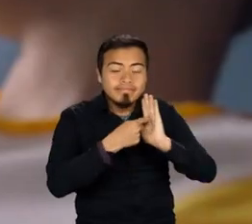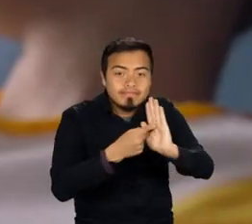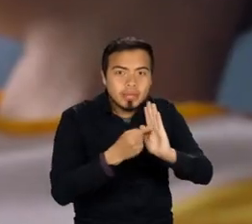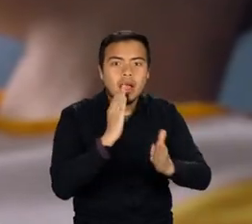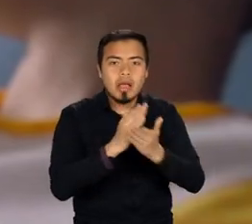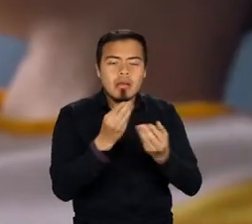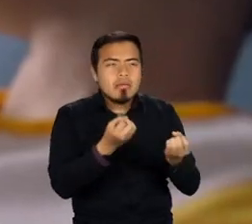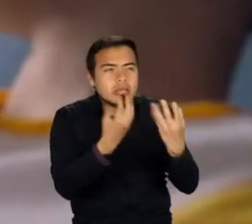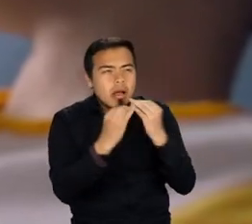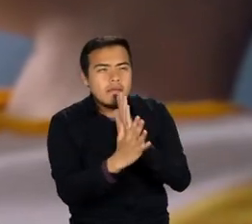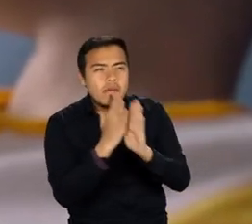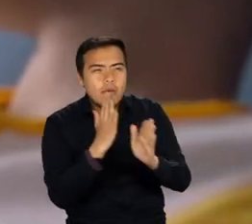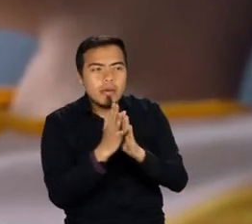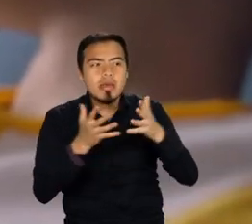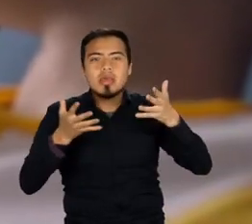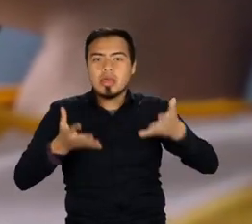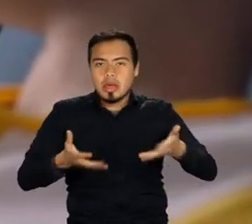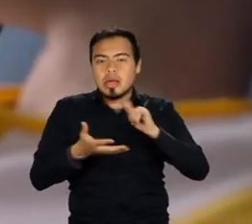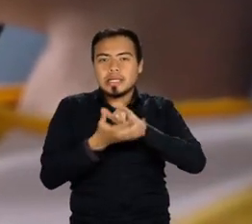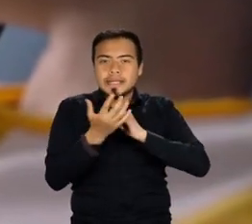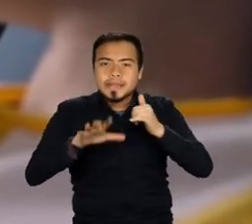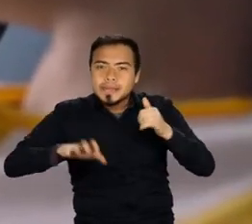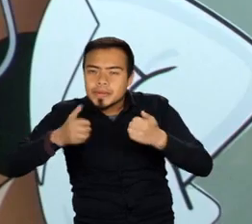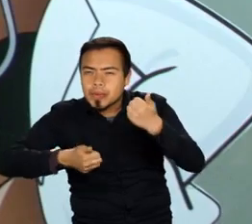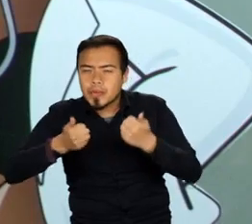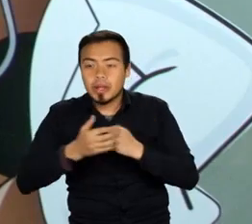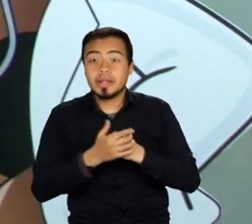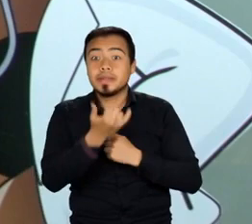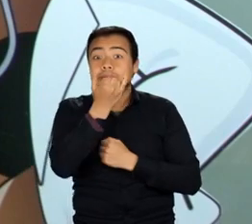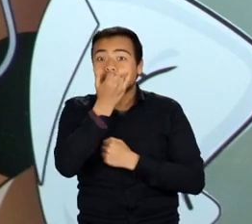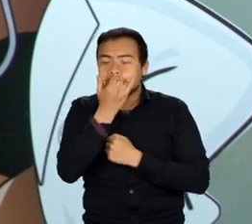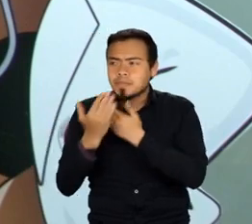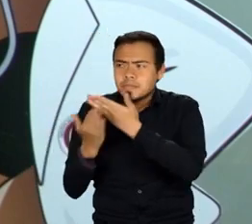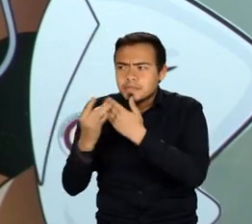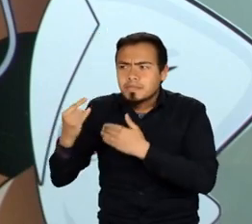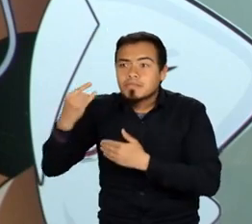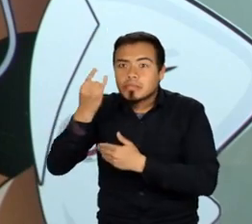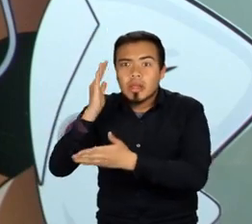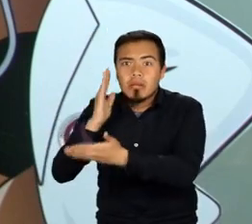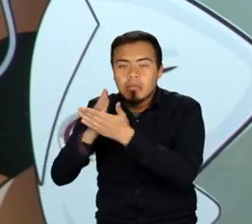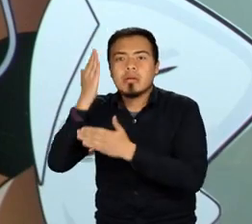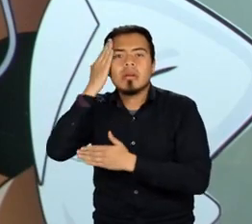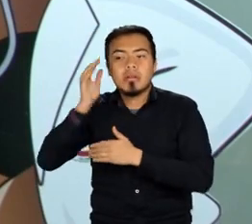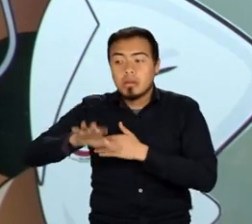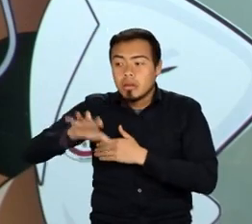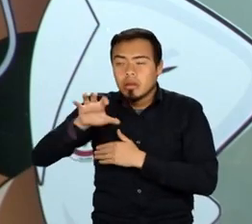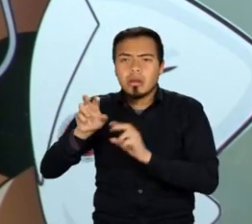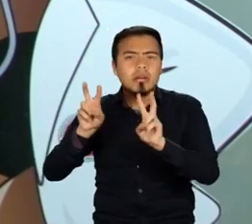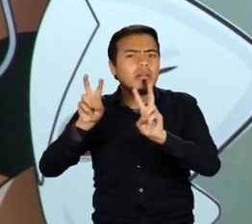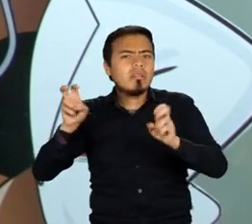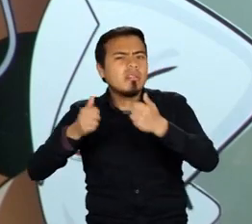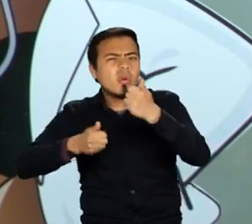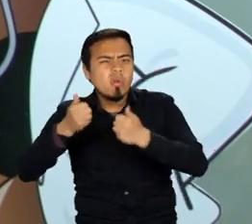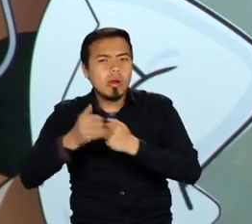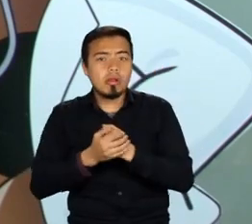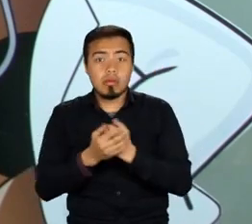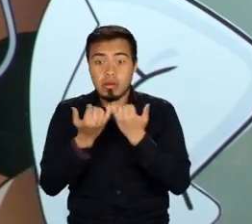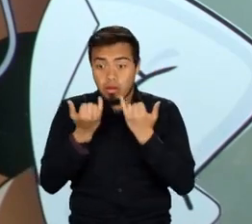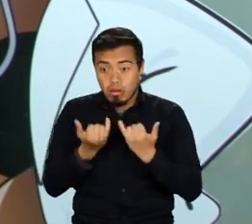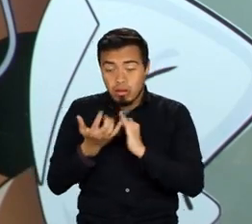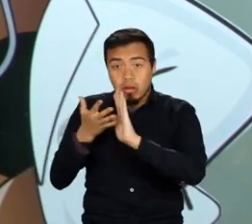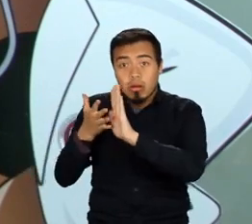más información sobre el cáncer al que se enfrenta. El pronóstico básicamente en cáncer depende del tipo de cáncer del que estamos